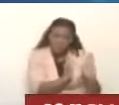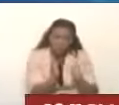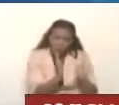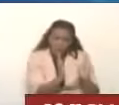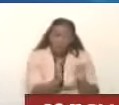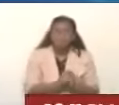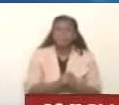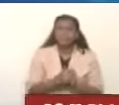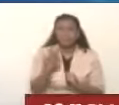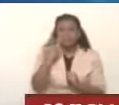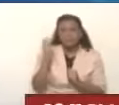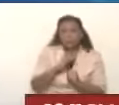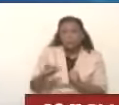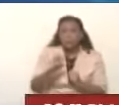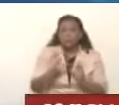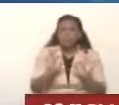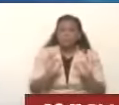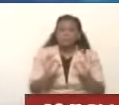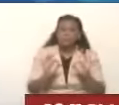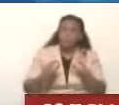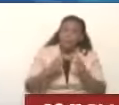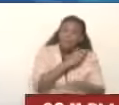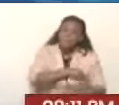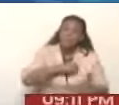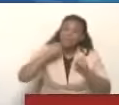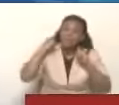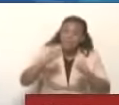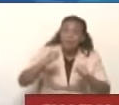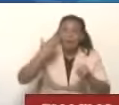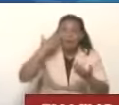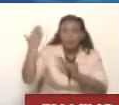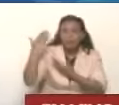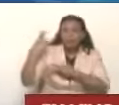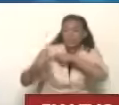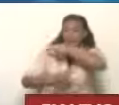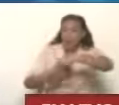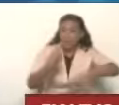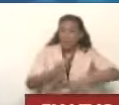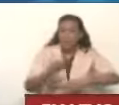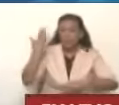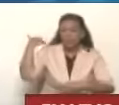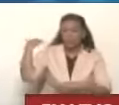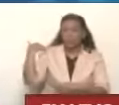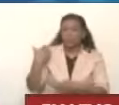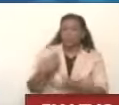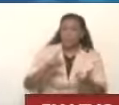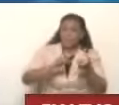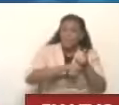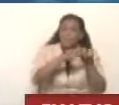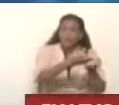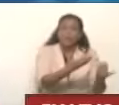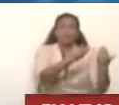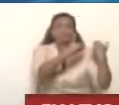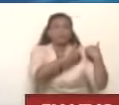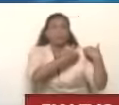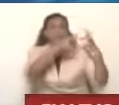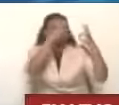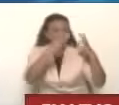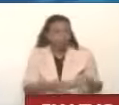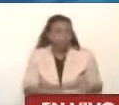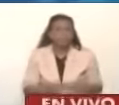su compañera de vida, pero primera combatiente de la República, doctora Cilia Flores, asumieron de manera